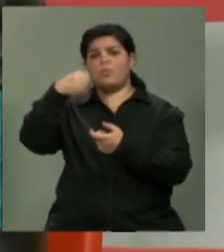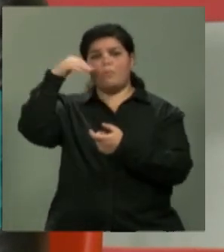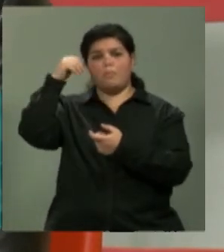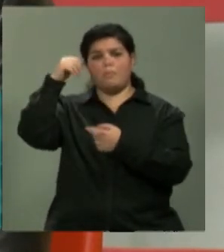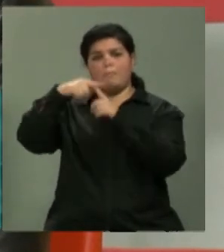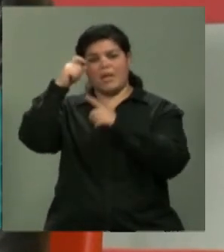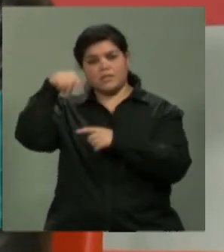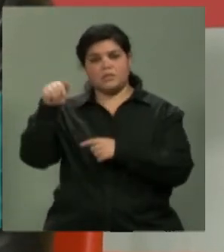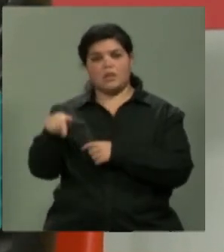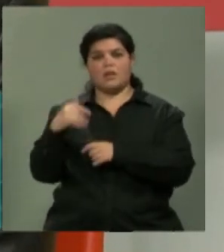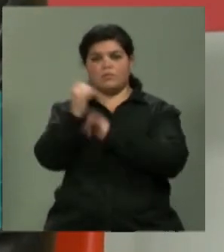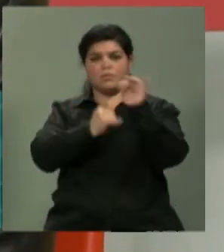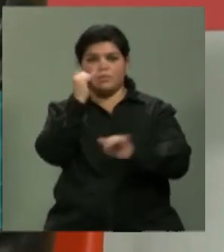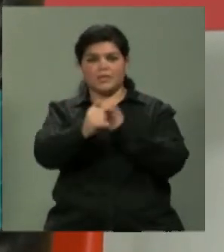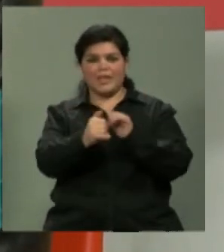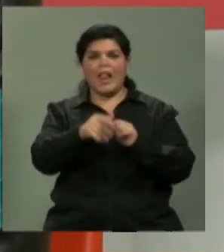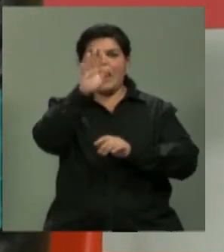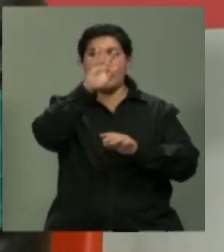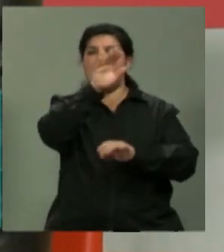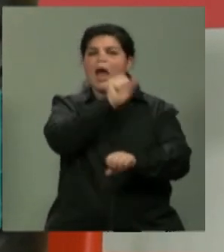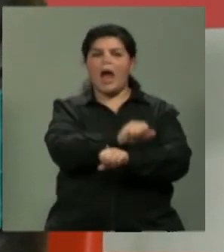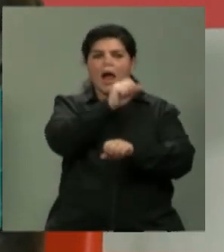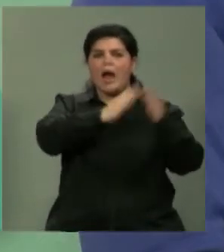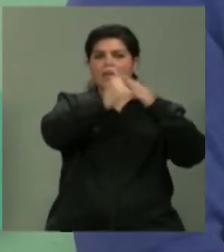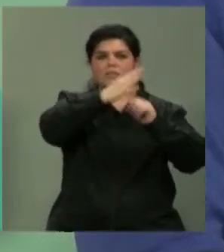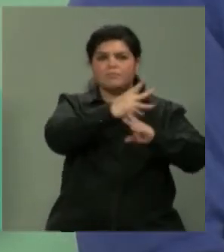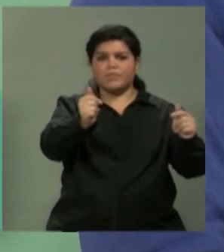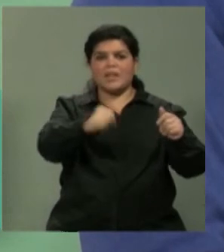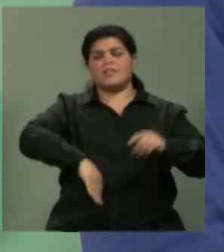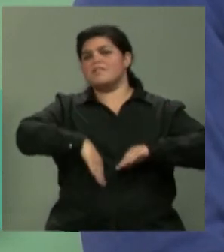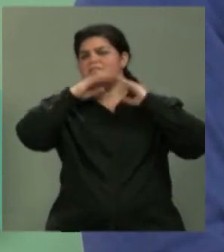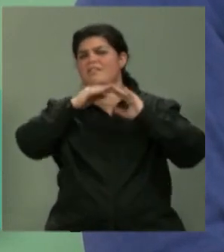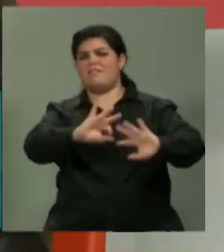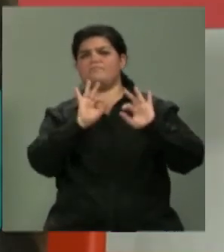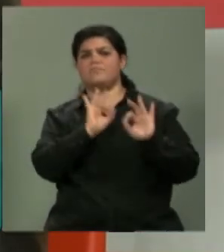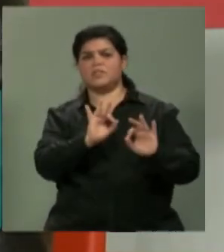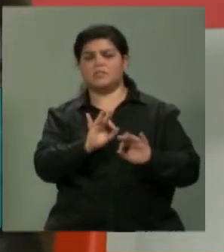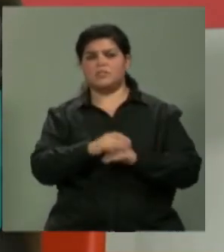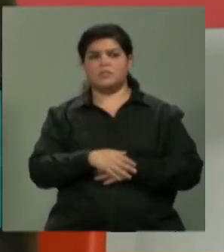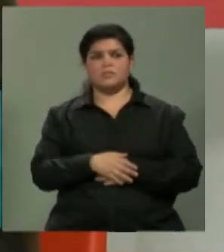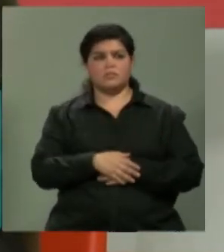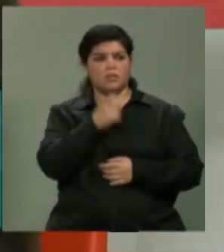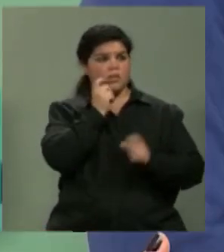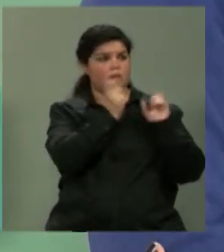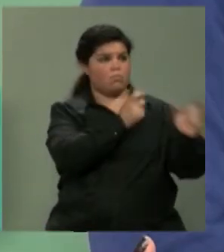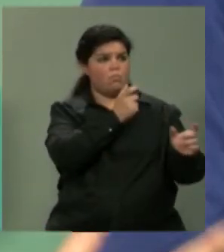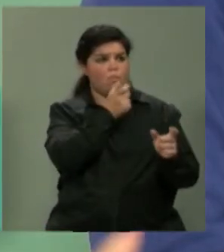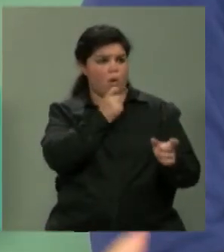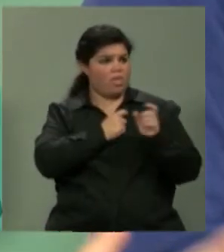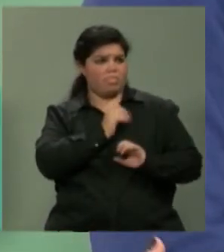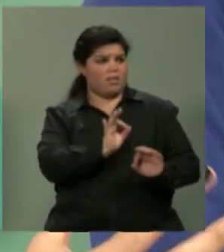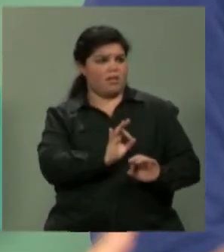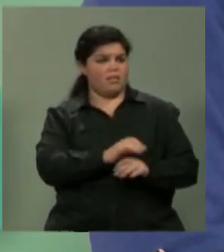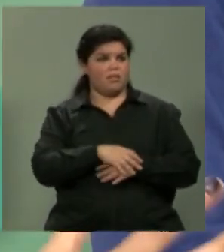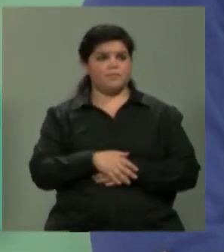la cárcel que están construyendo ya va a estar llena cuando la terminen. Es que te vuelvo a preguntar, pero no me lo contestás a la respuesta. ¿Te contesté? La propuesta de la